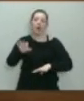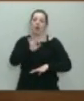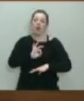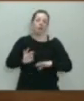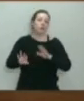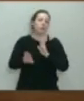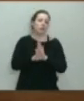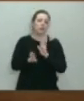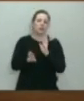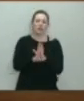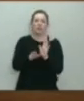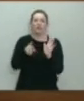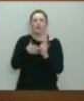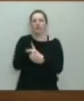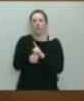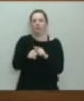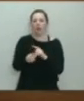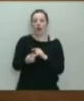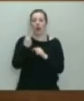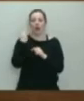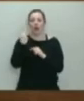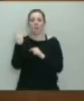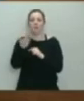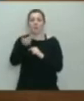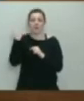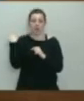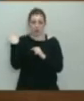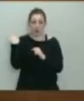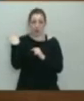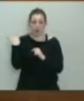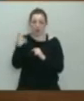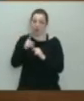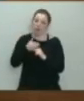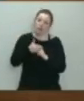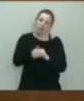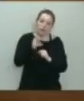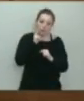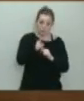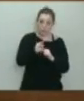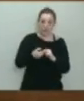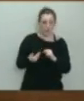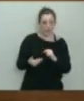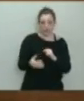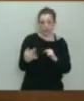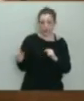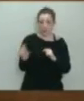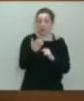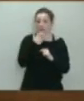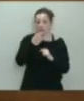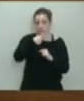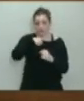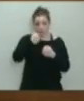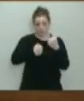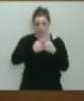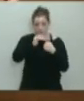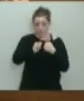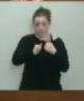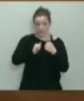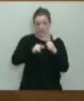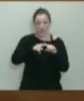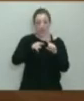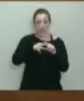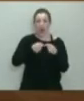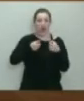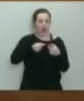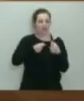ya le decía, mirando hacia atrás en vez de mirar hacia adelante. Si el coche que tenemos consume demasiado, si el